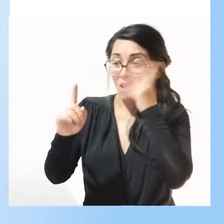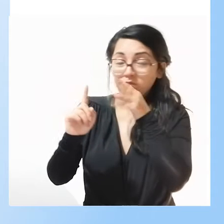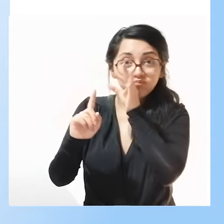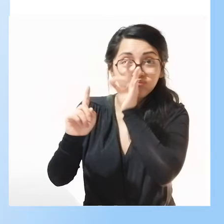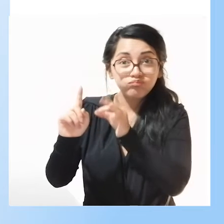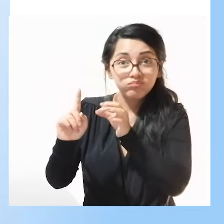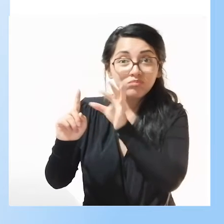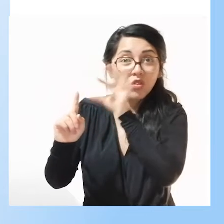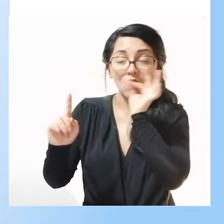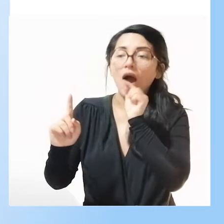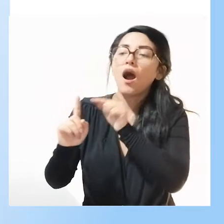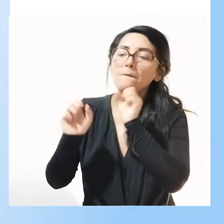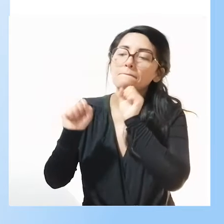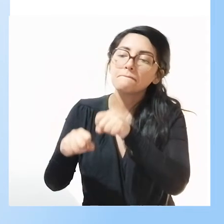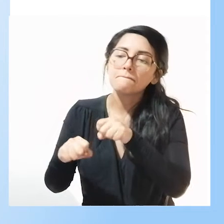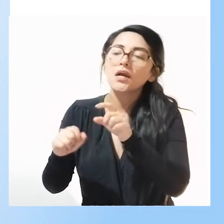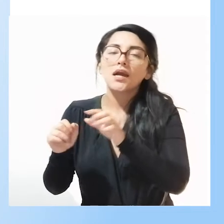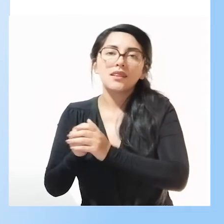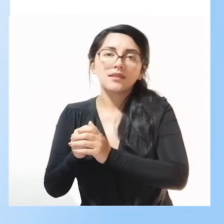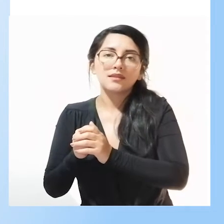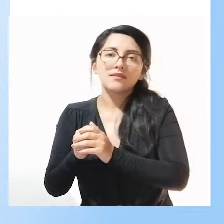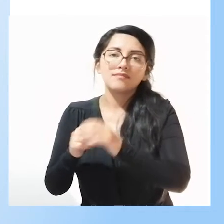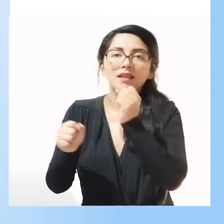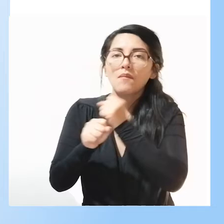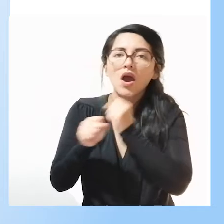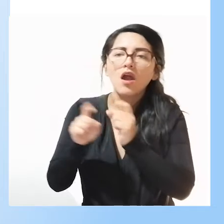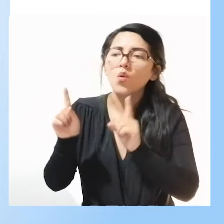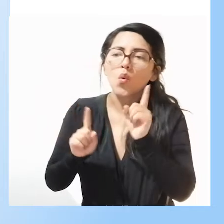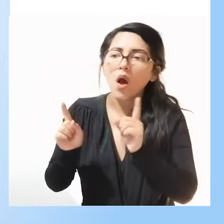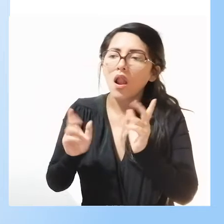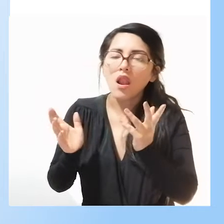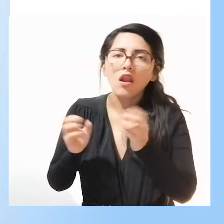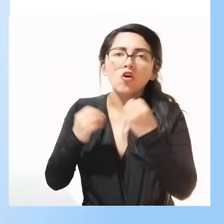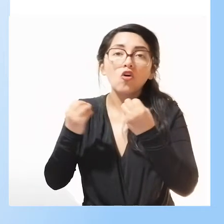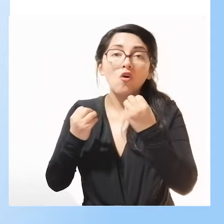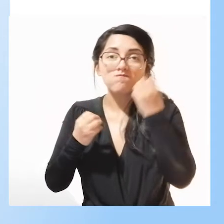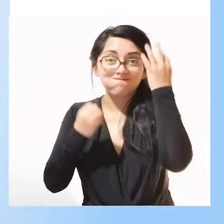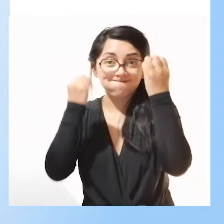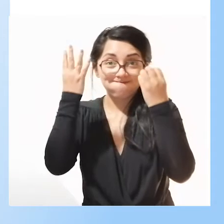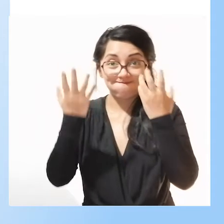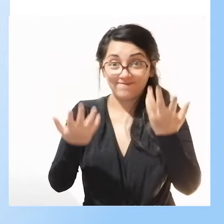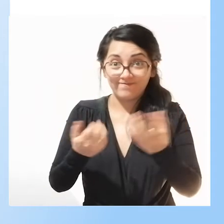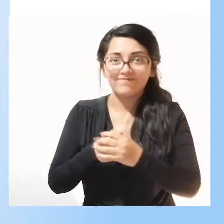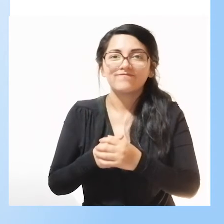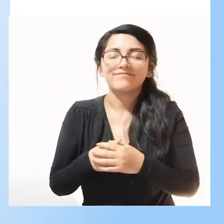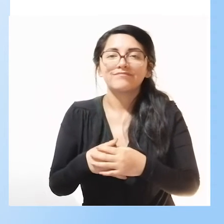de mantener un funcionamiento óptimo en el núcleo de la familia.